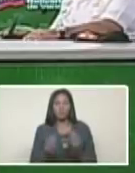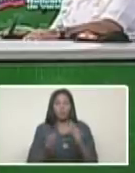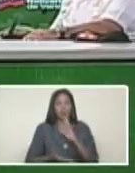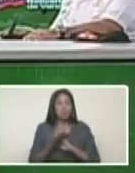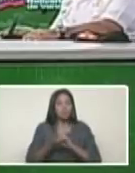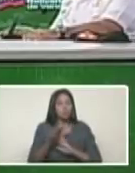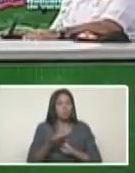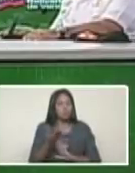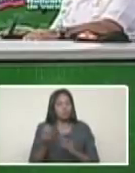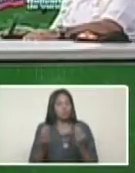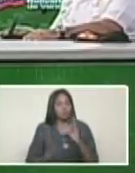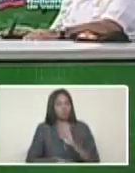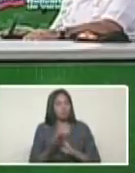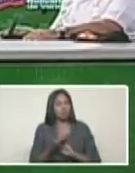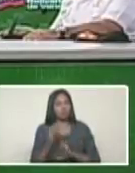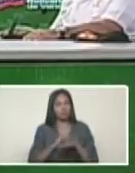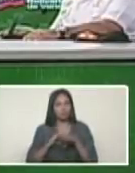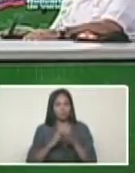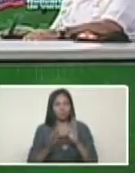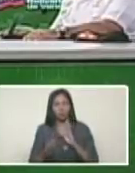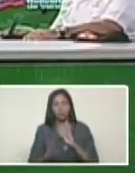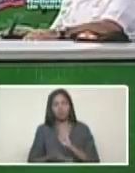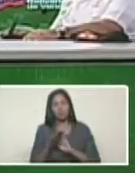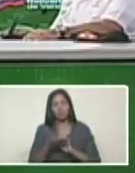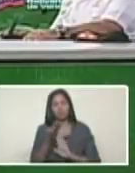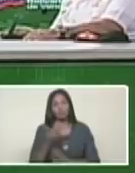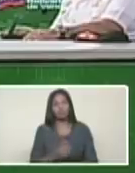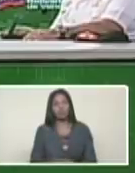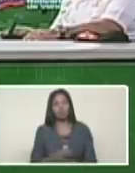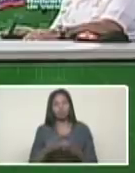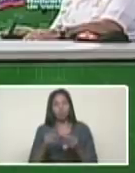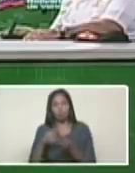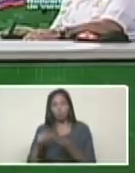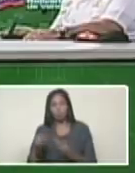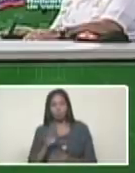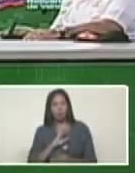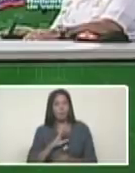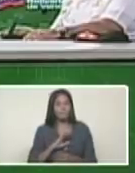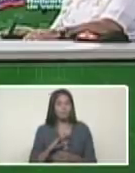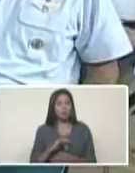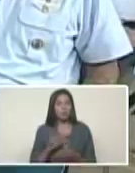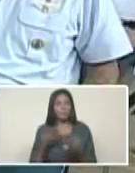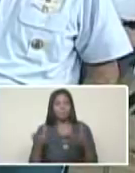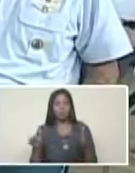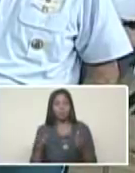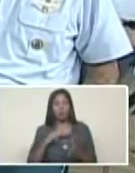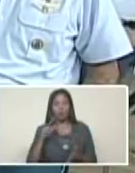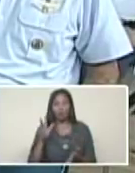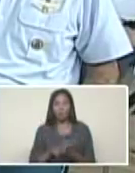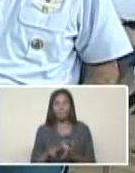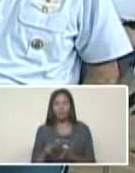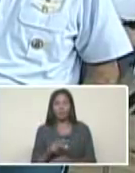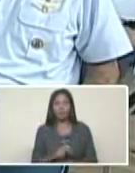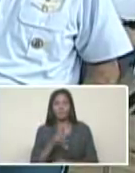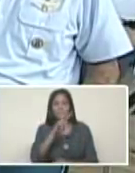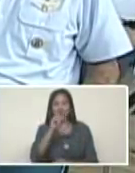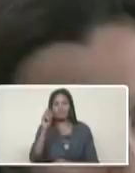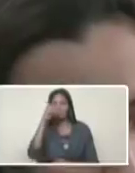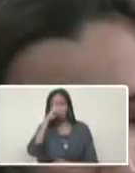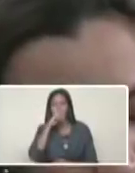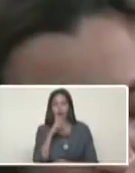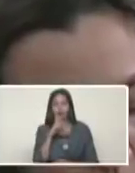muy importante para todos los que tenemos funciones públicas. Hoy se están cumpliendo 20